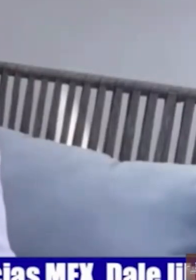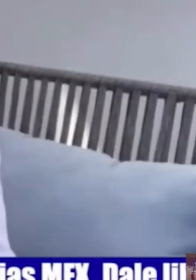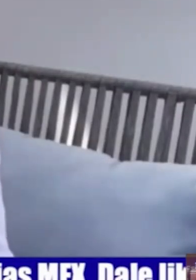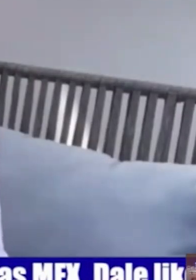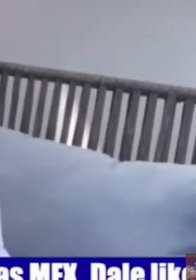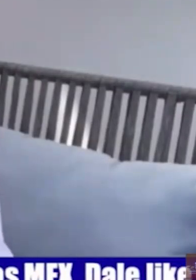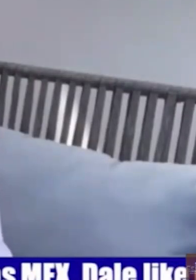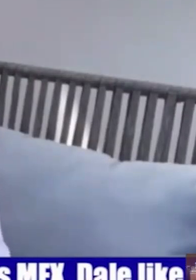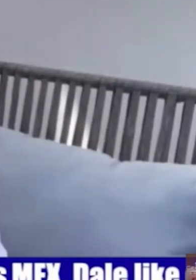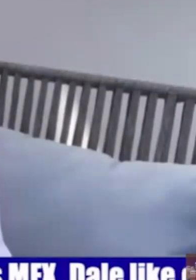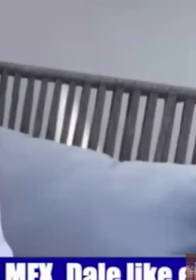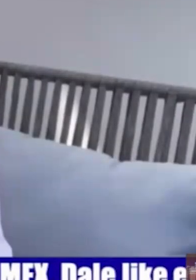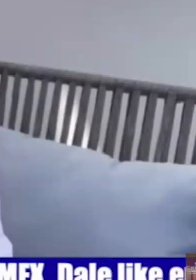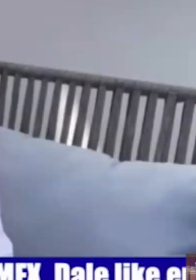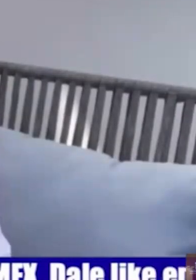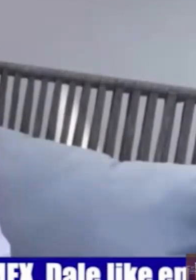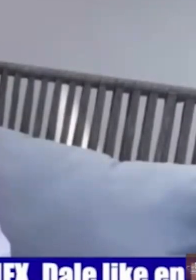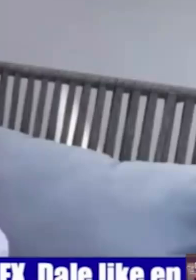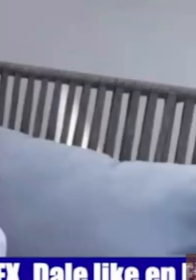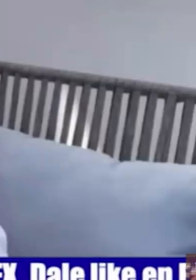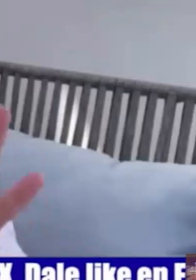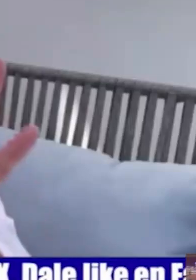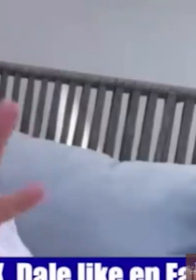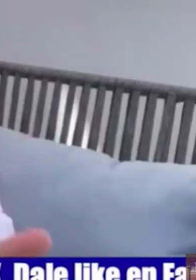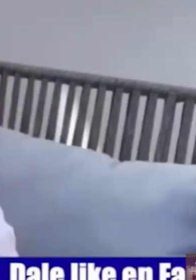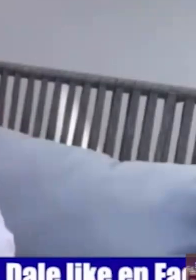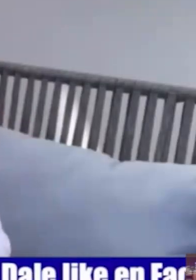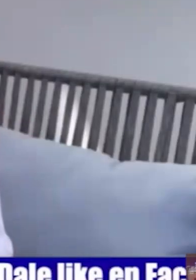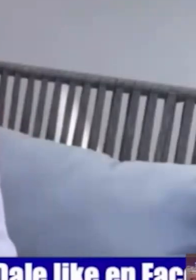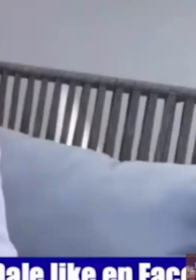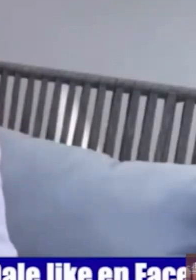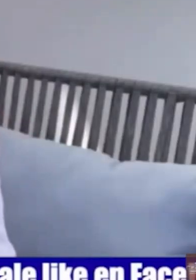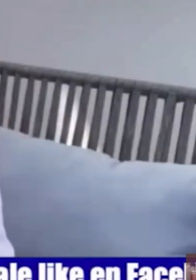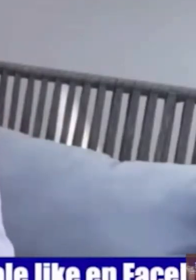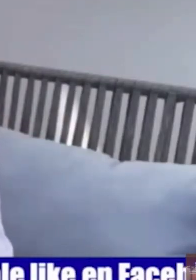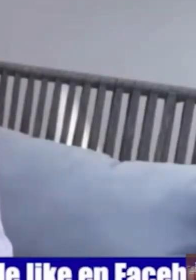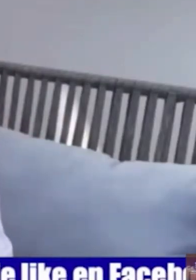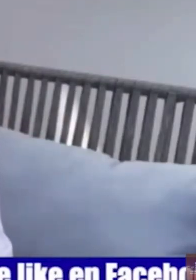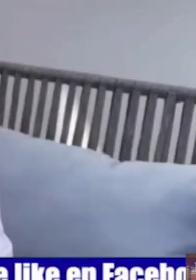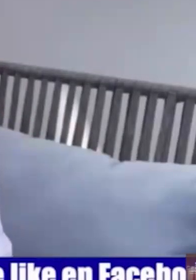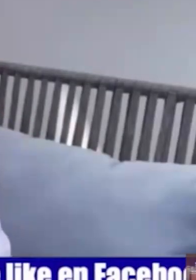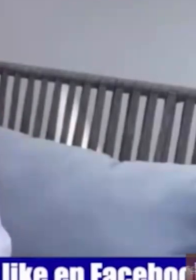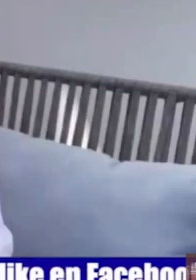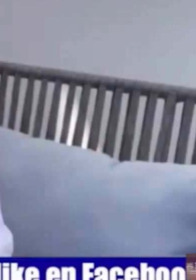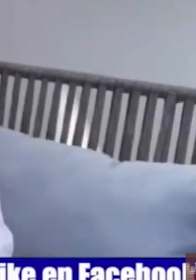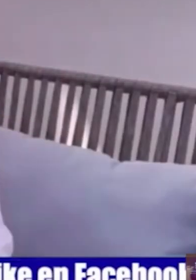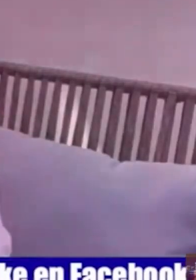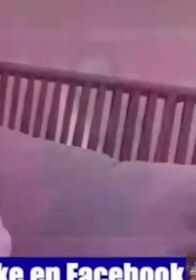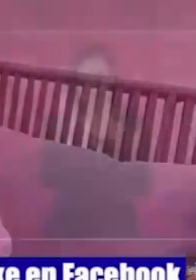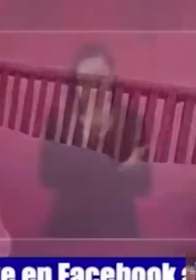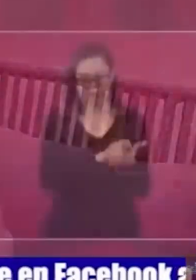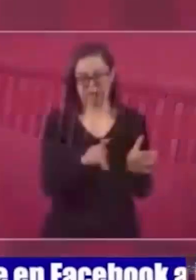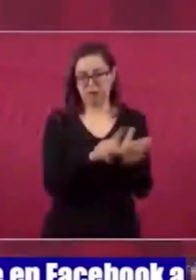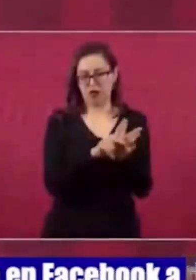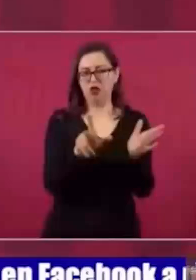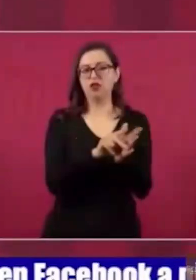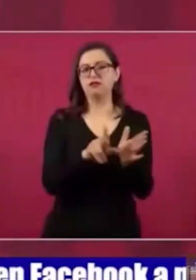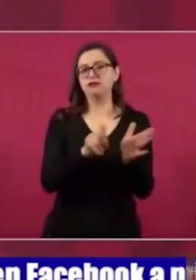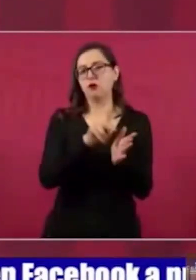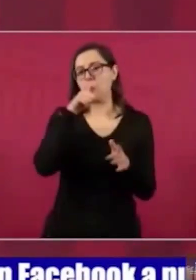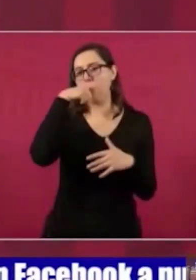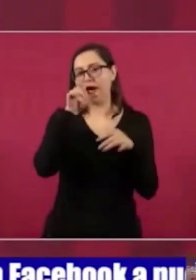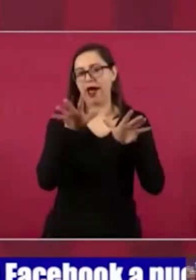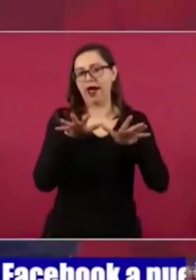también debería de terminar tras las rejas Felipe Calderón. Y hoy el presidente Andrés Manuel López Obrador